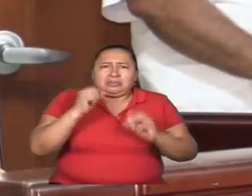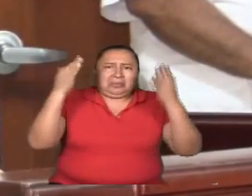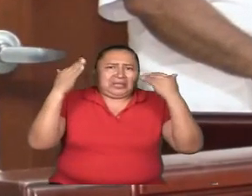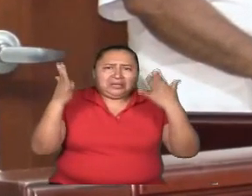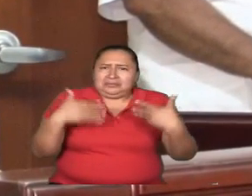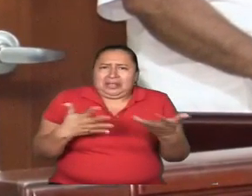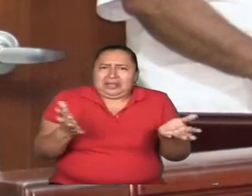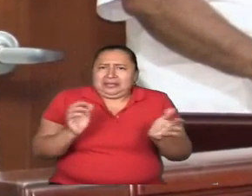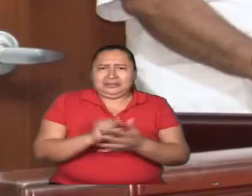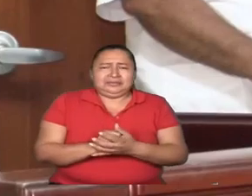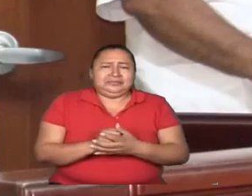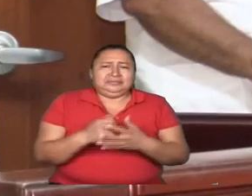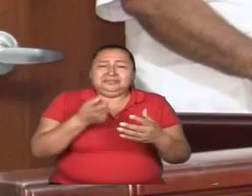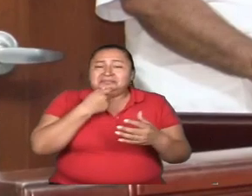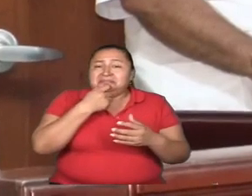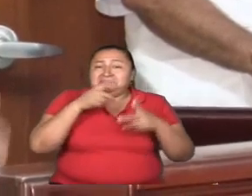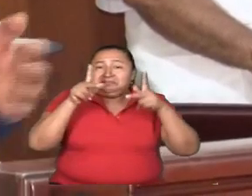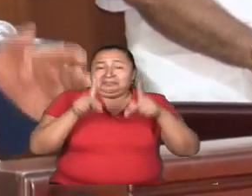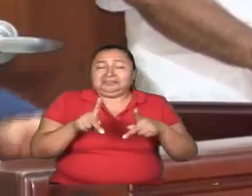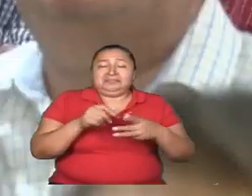canto.